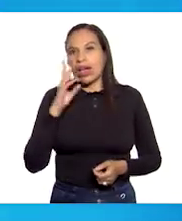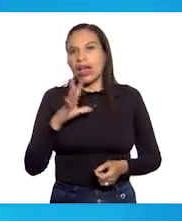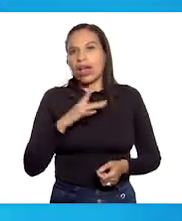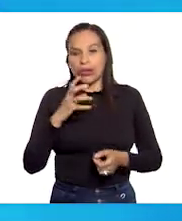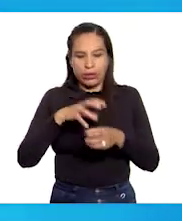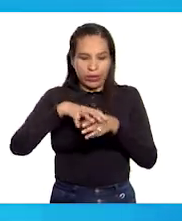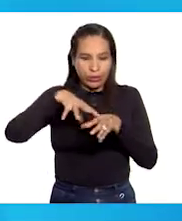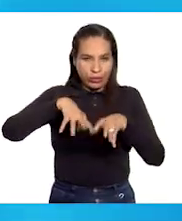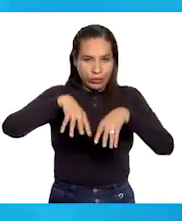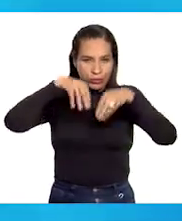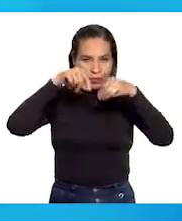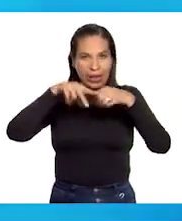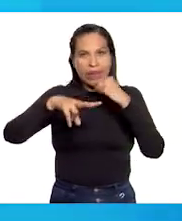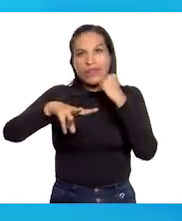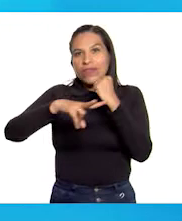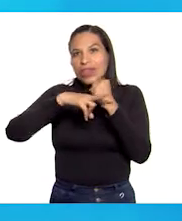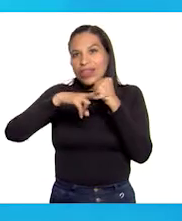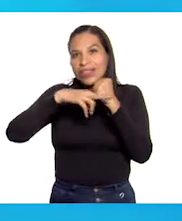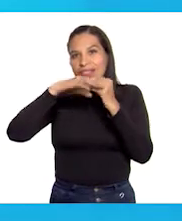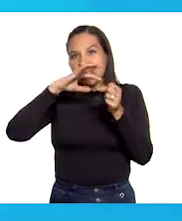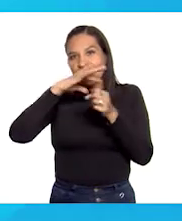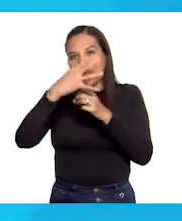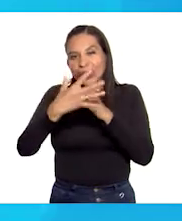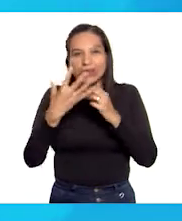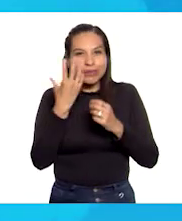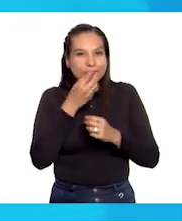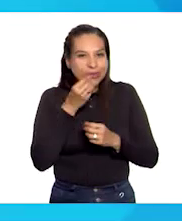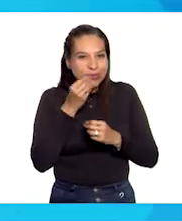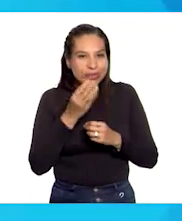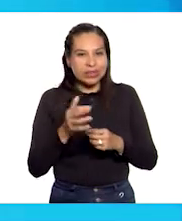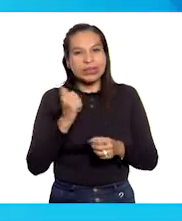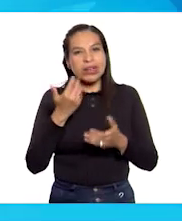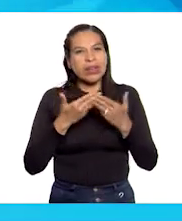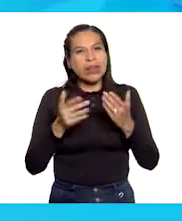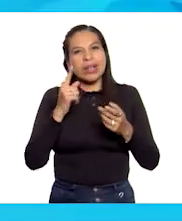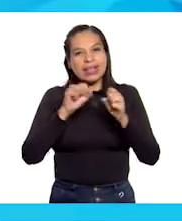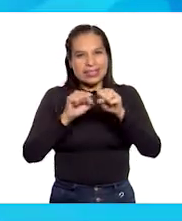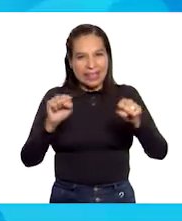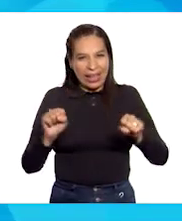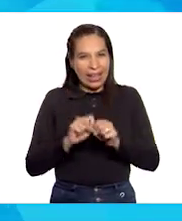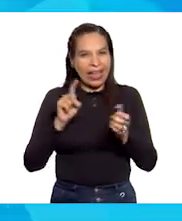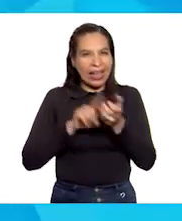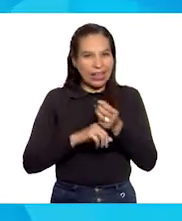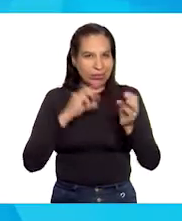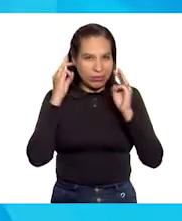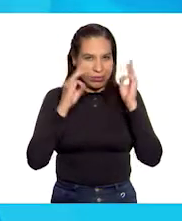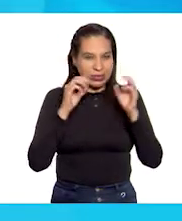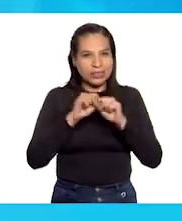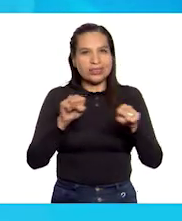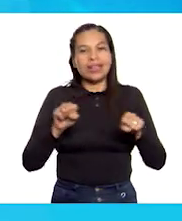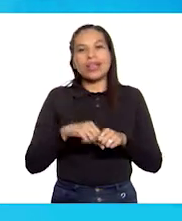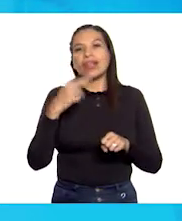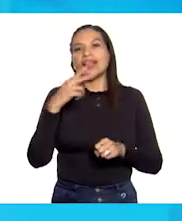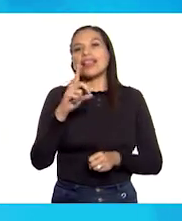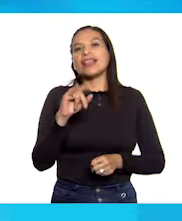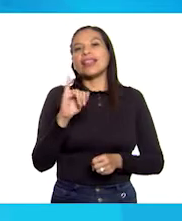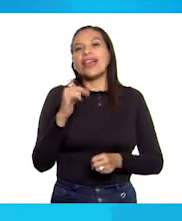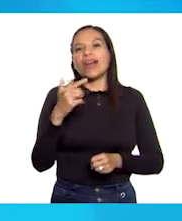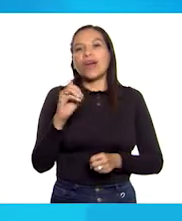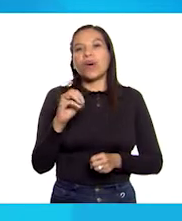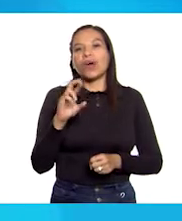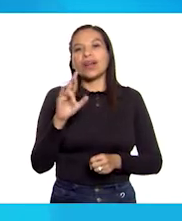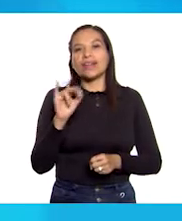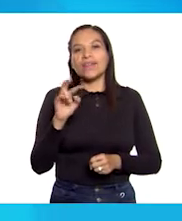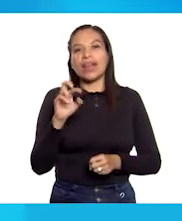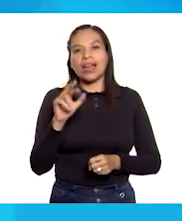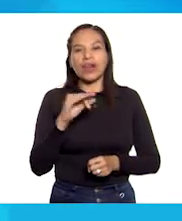una cúpula de vidrios. A ver. Pintados. Ahora vamos a una sala del museo. Esta es la sala Diego Rivera. Esto